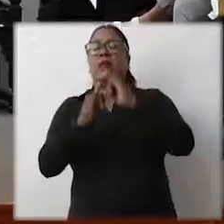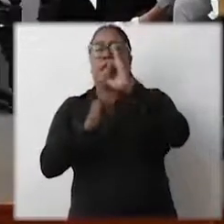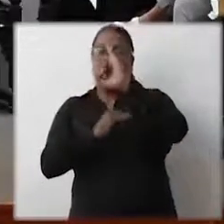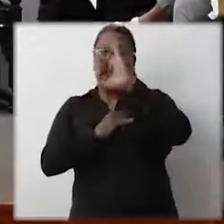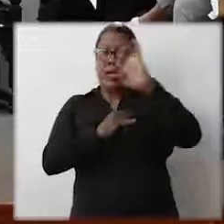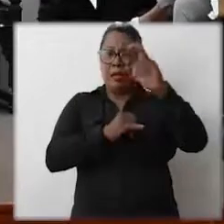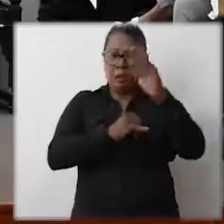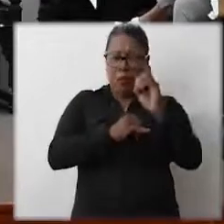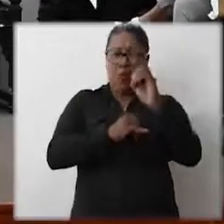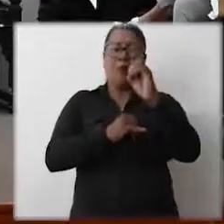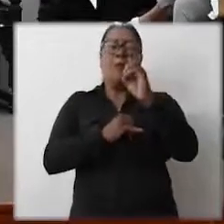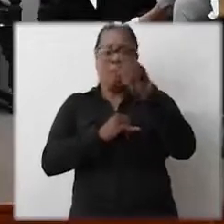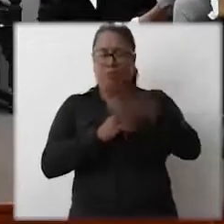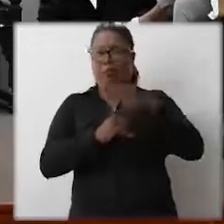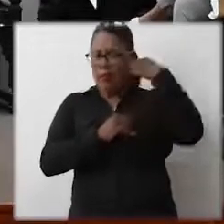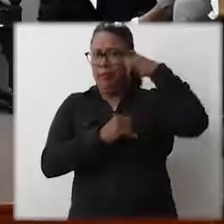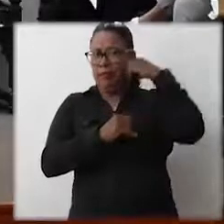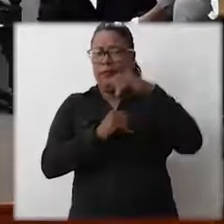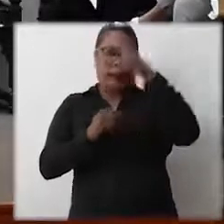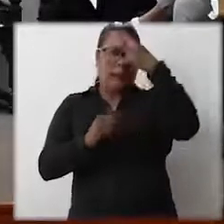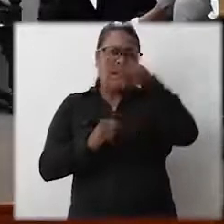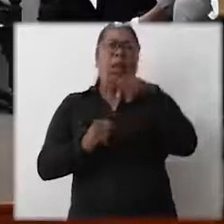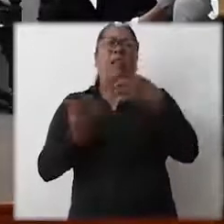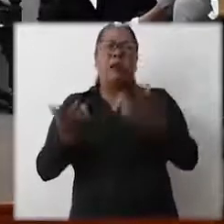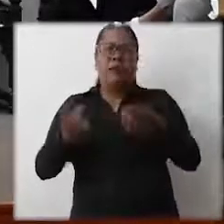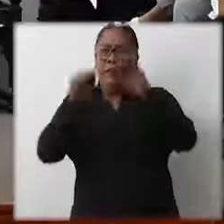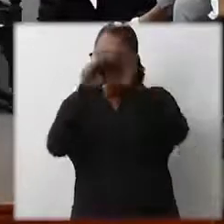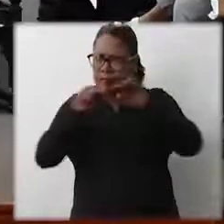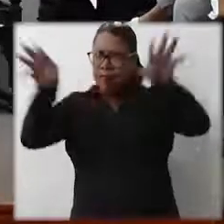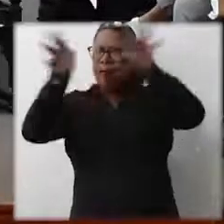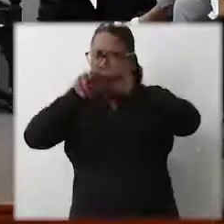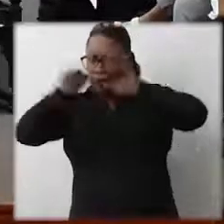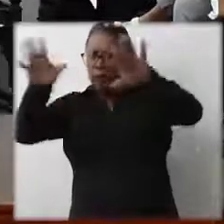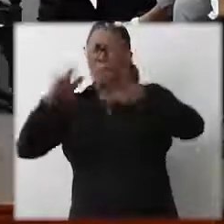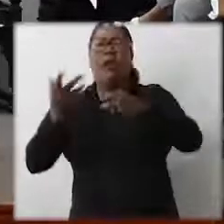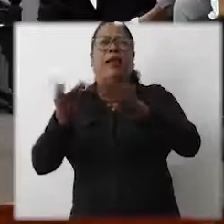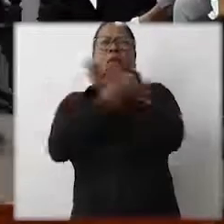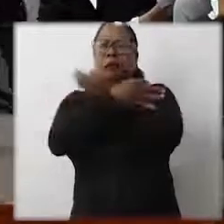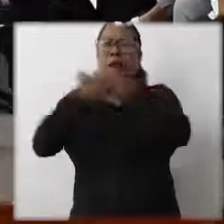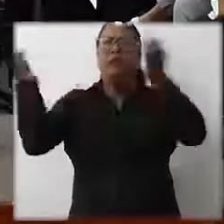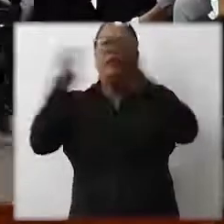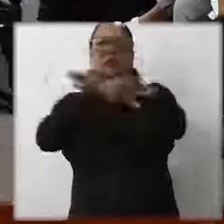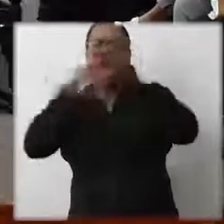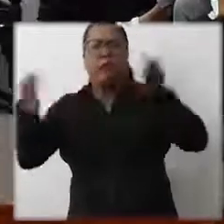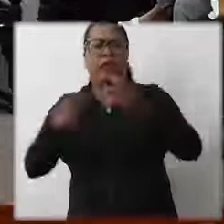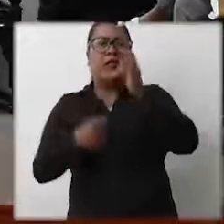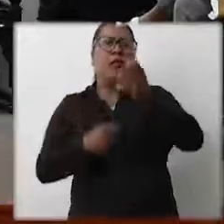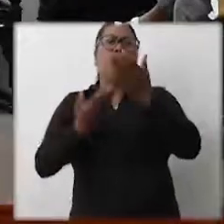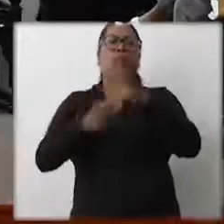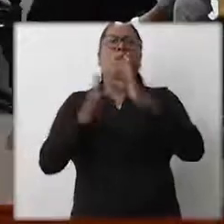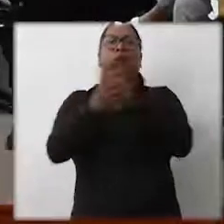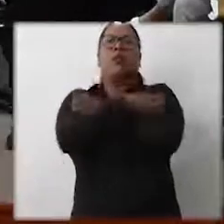señores concejales. Sí, tiene el uso de la palabra la regidora de Yanira. Por favor, pasen.